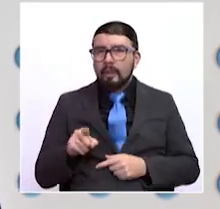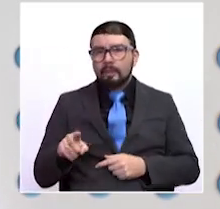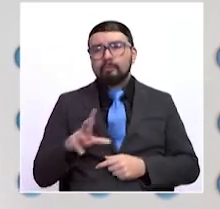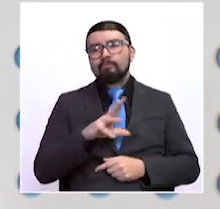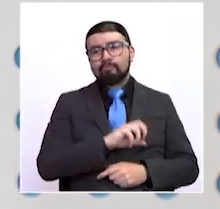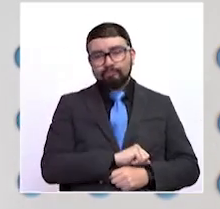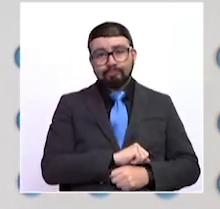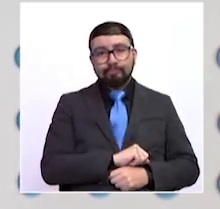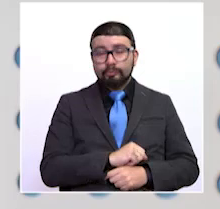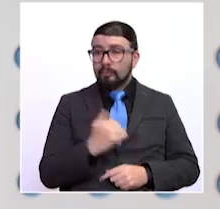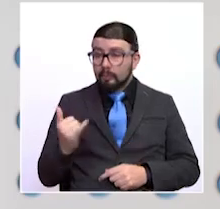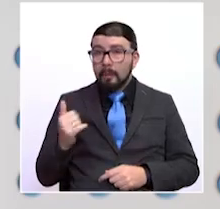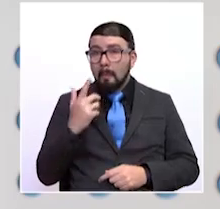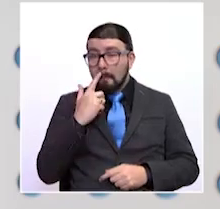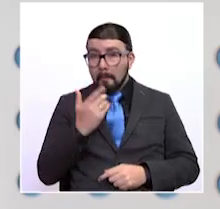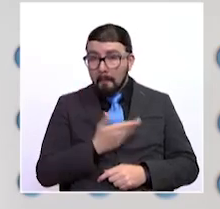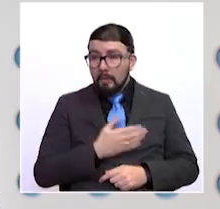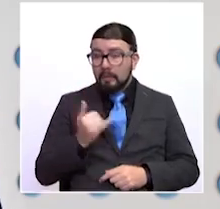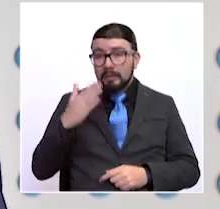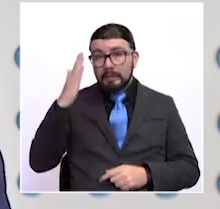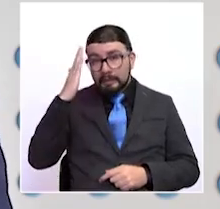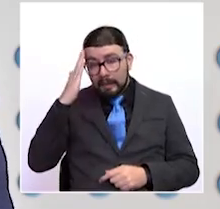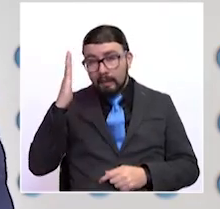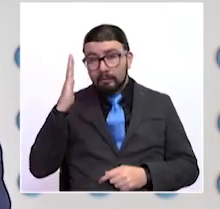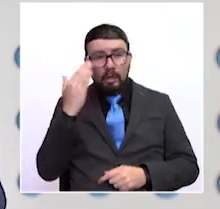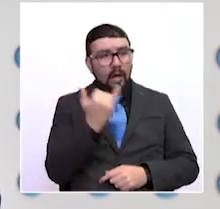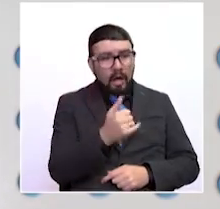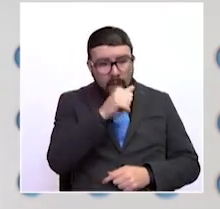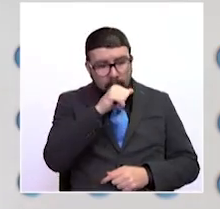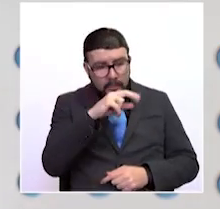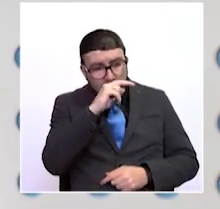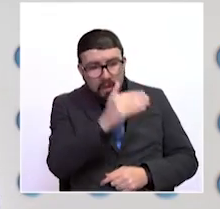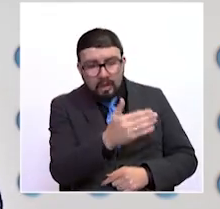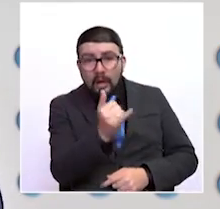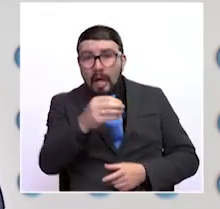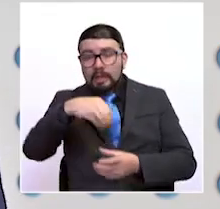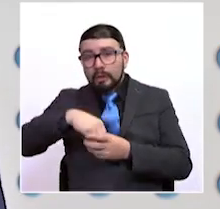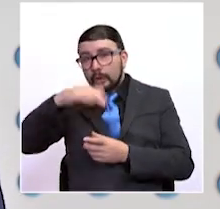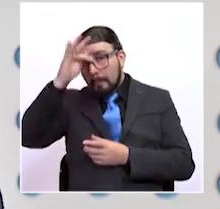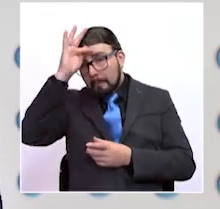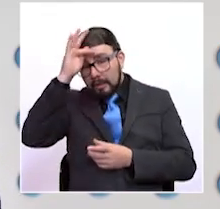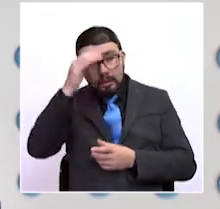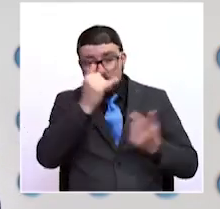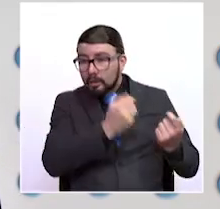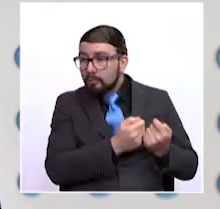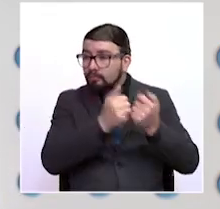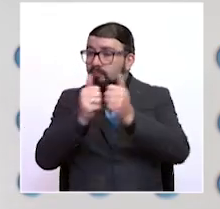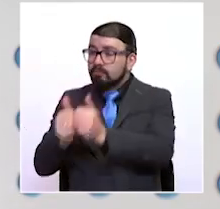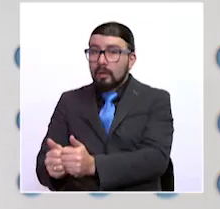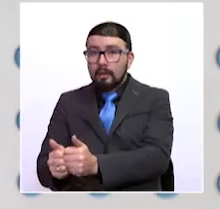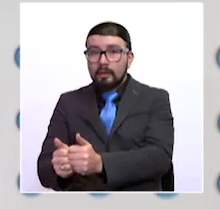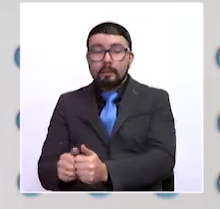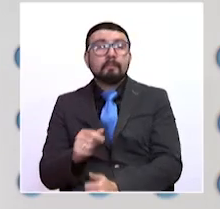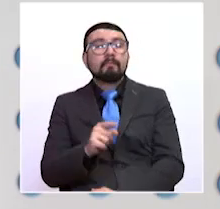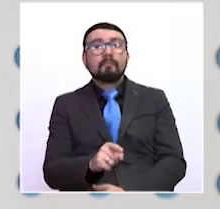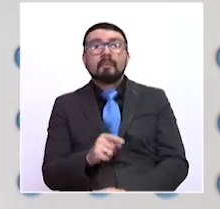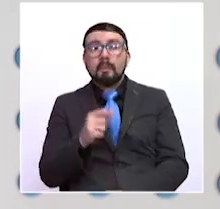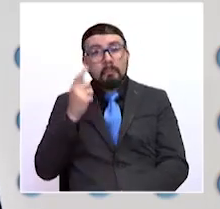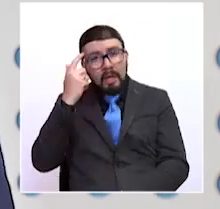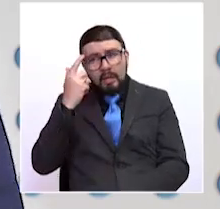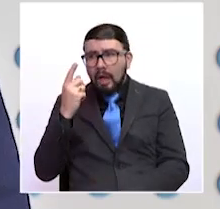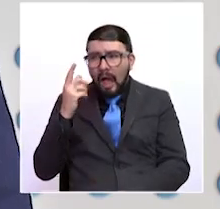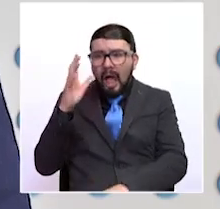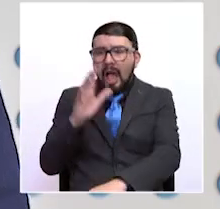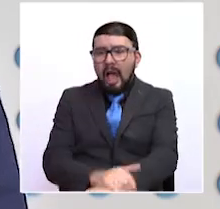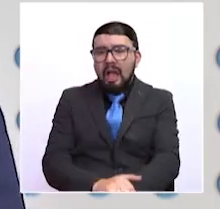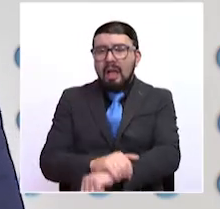Los papás saben de que si tienen un niño en el hospital, lo llevan, entonces los van a coger presos,